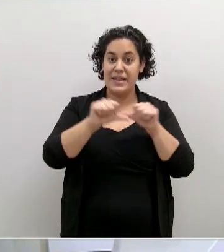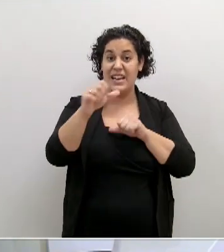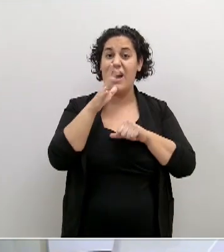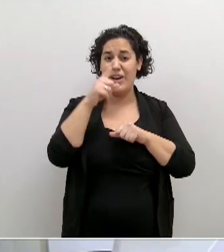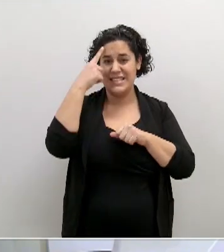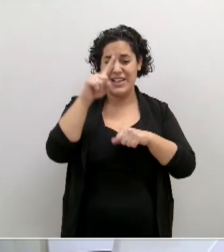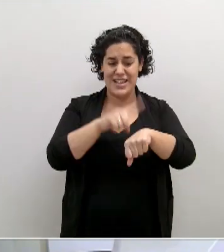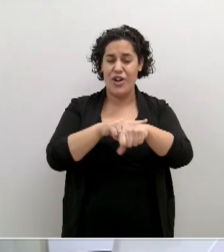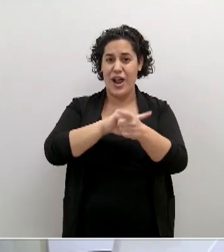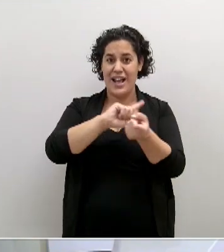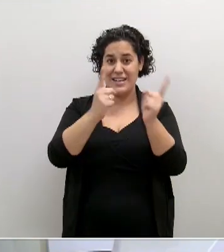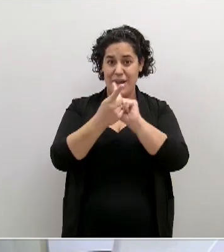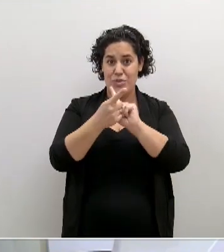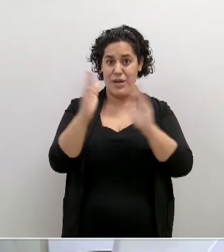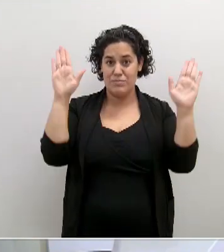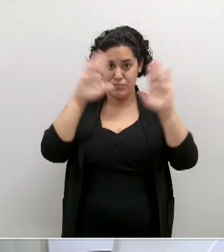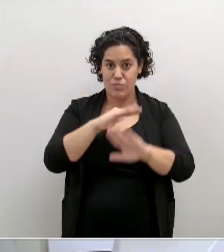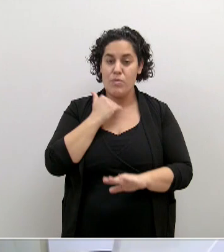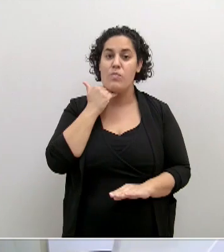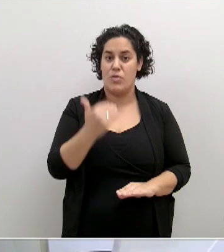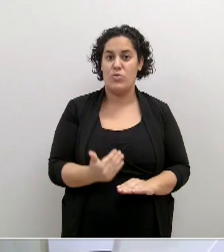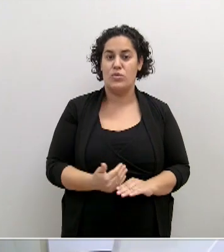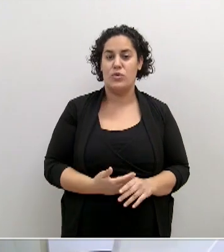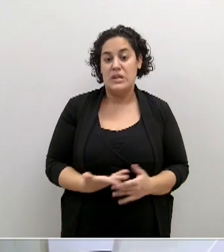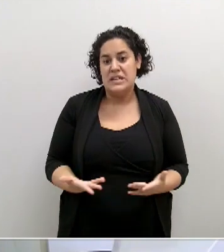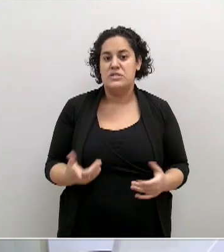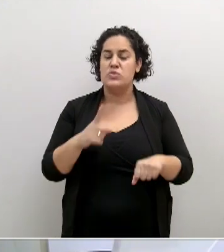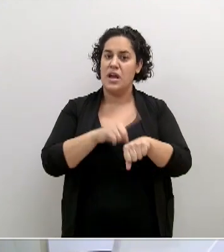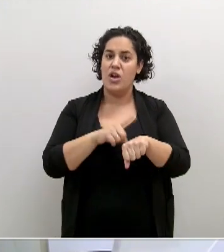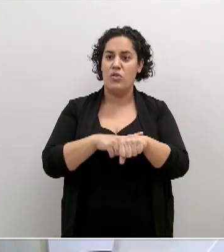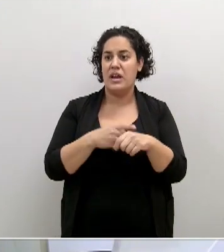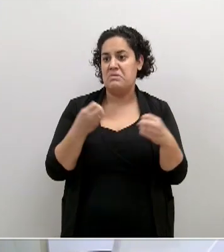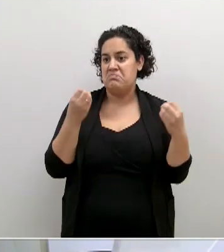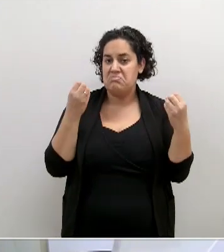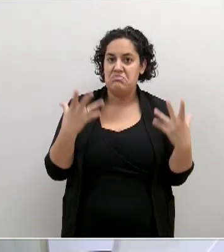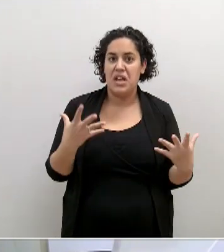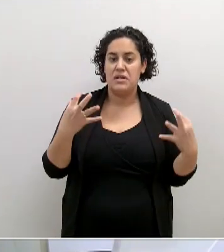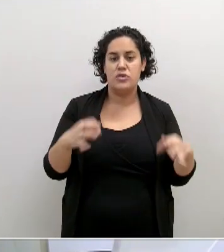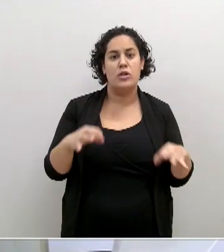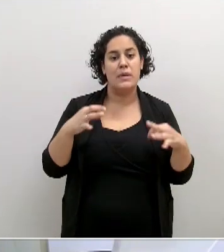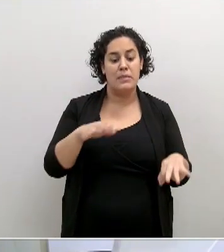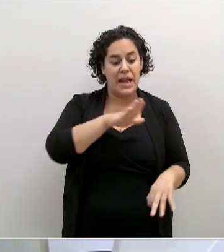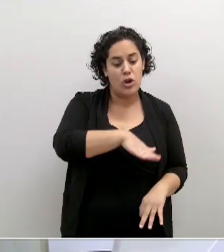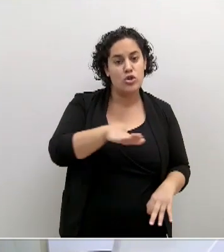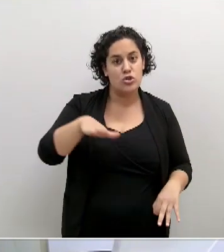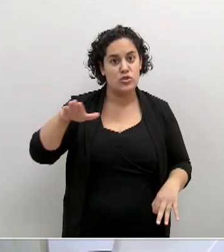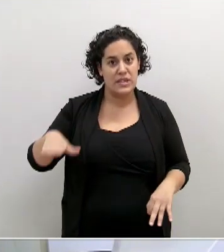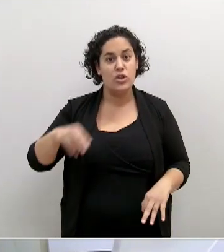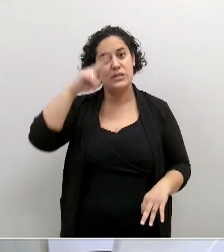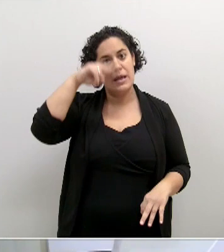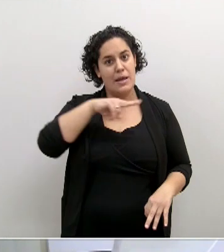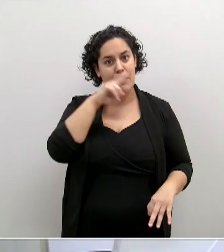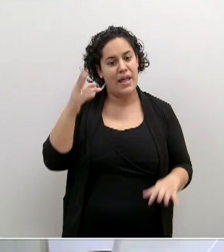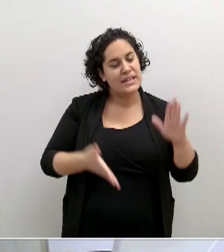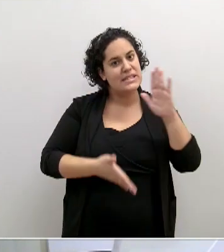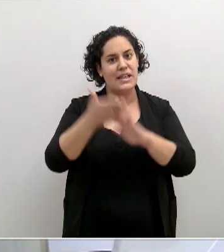actualmente, pues a partir de las 7 de la tarde es una hora prudente para que ya los niños y los padres estén en casa, y realmente